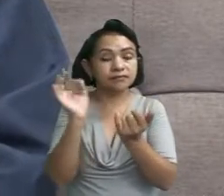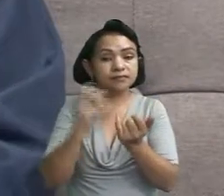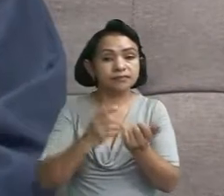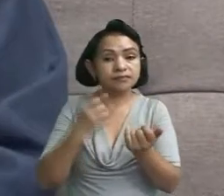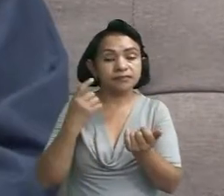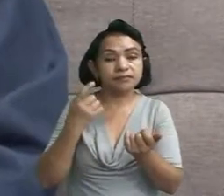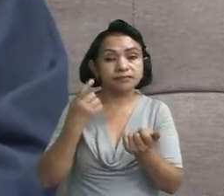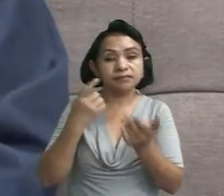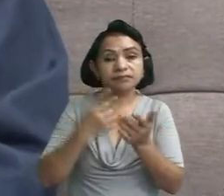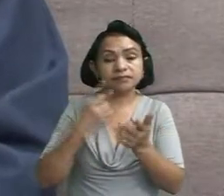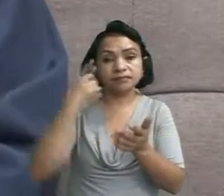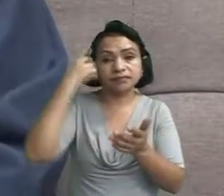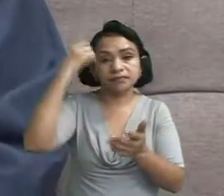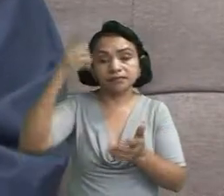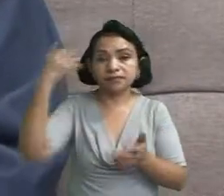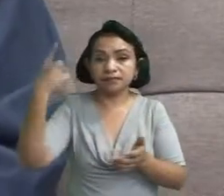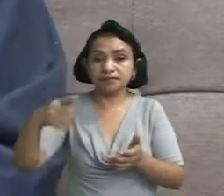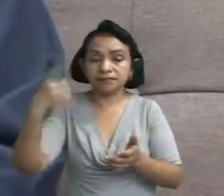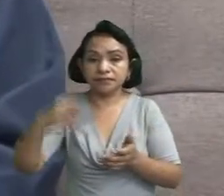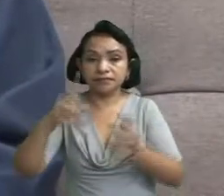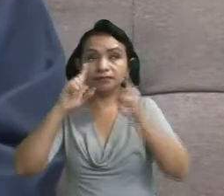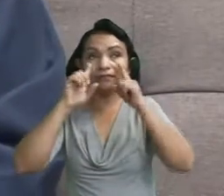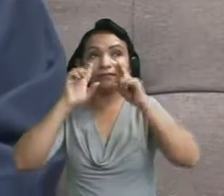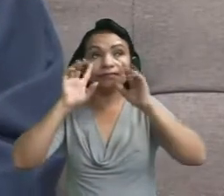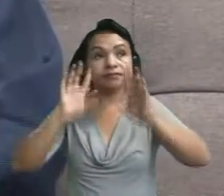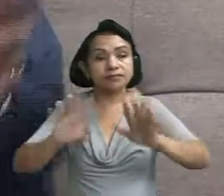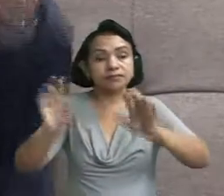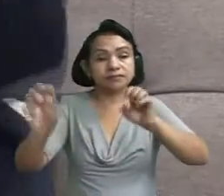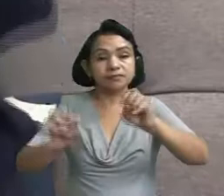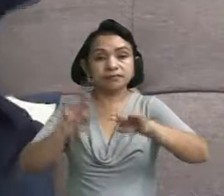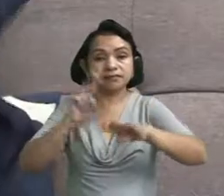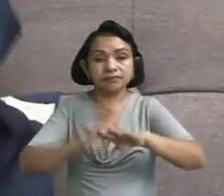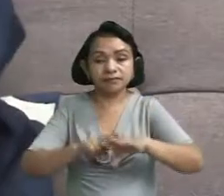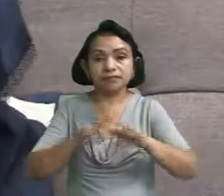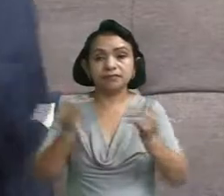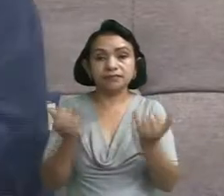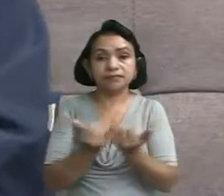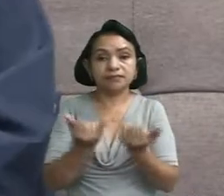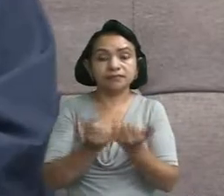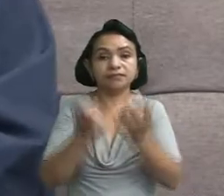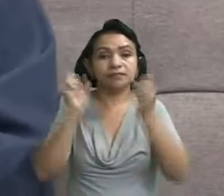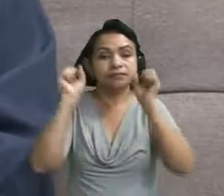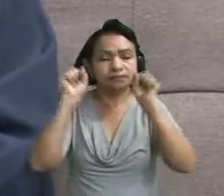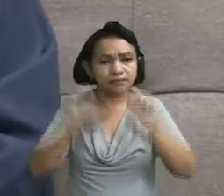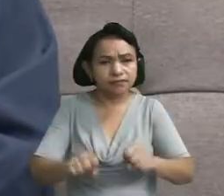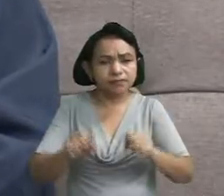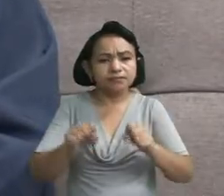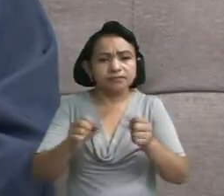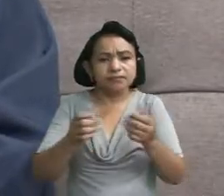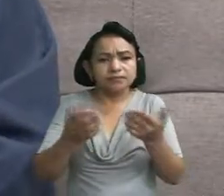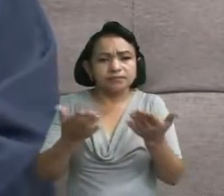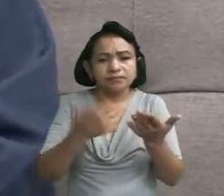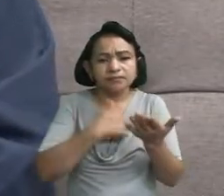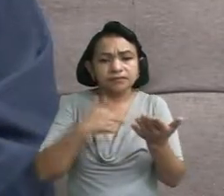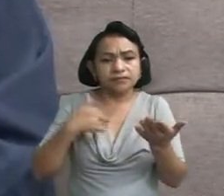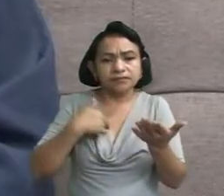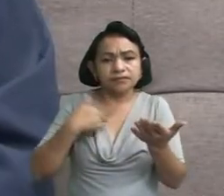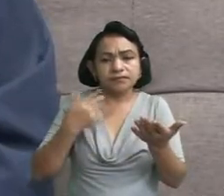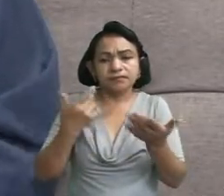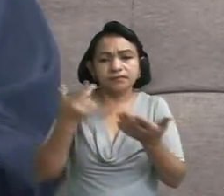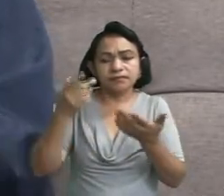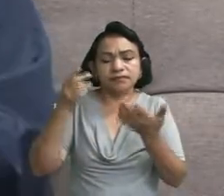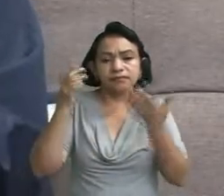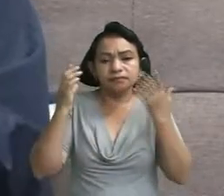derechos de la soberanía, los derechos de la soberanía nacional, y también se logró el proceso de autonomía de la